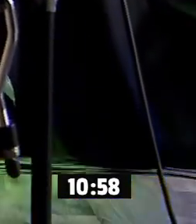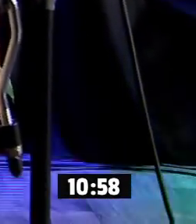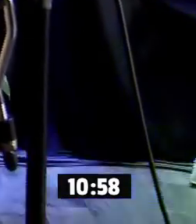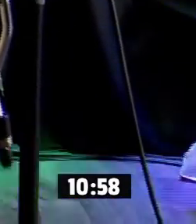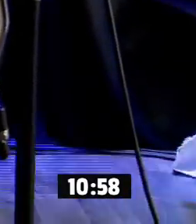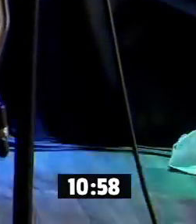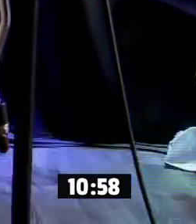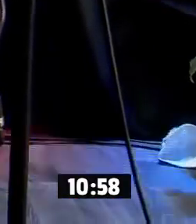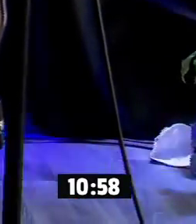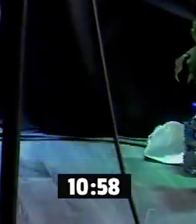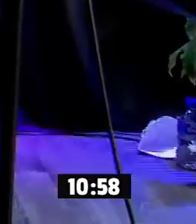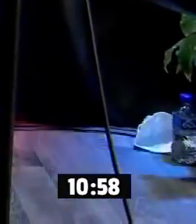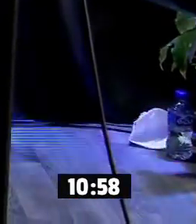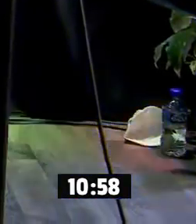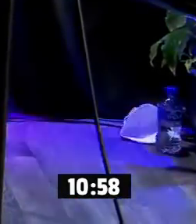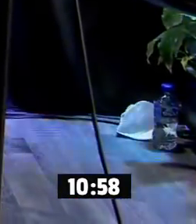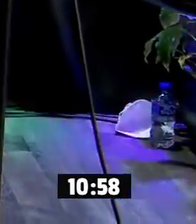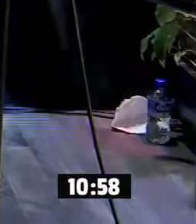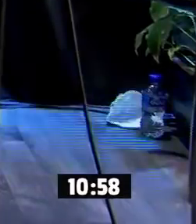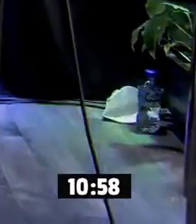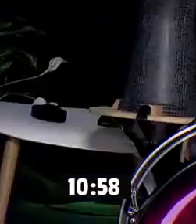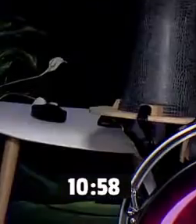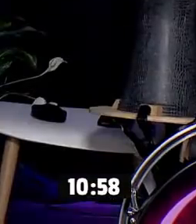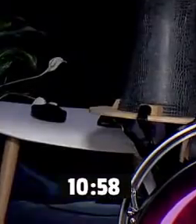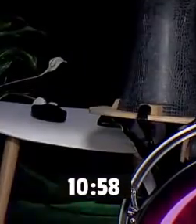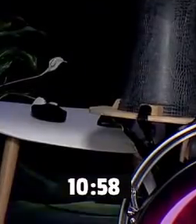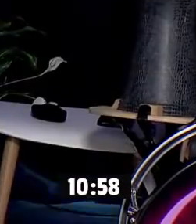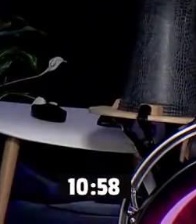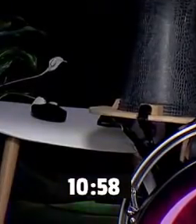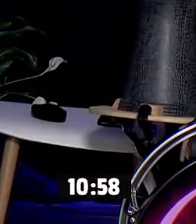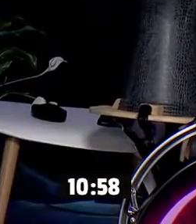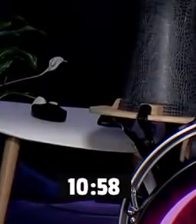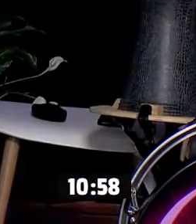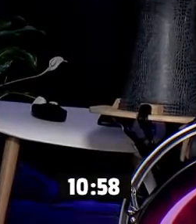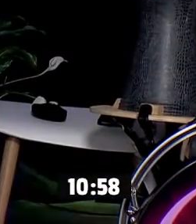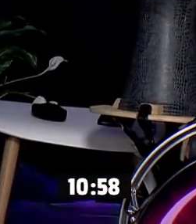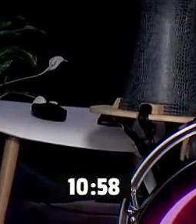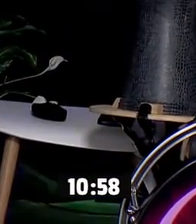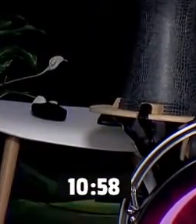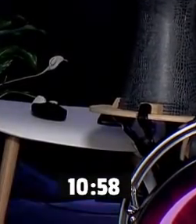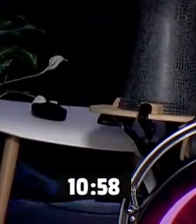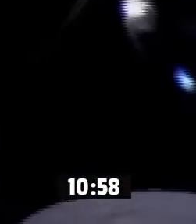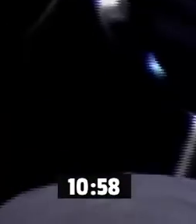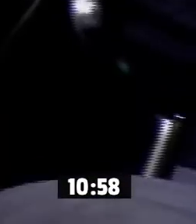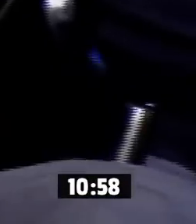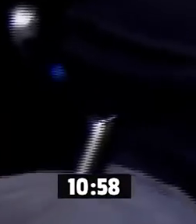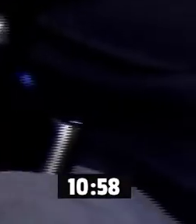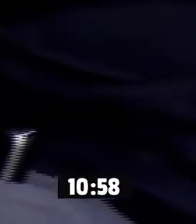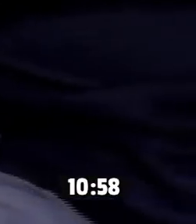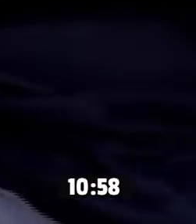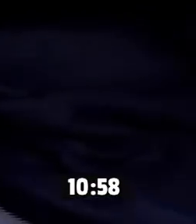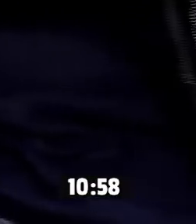buen amor, ilusionado como un niño, y tú me